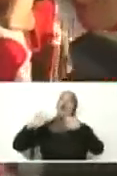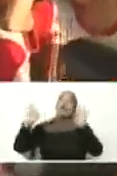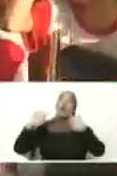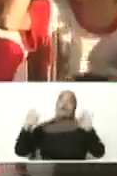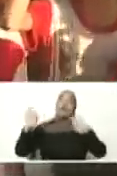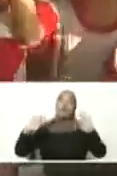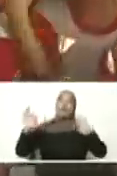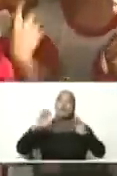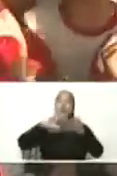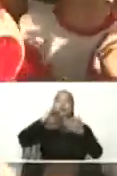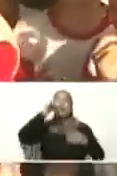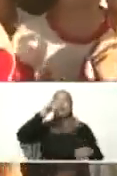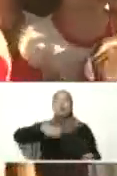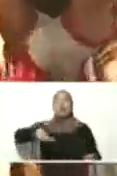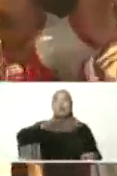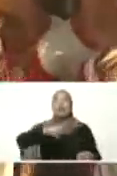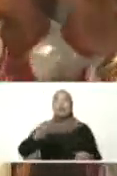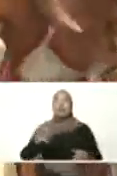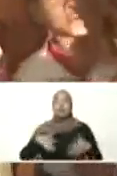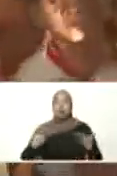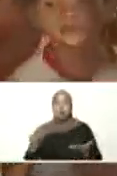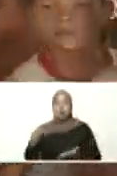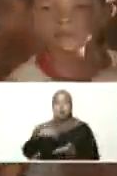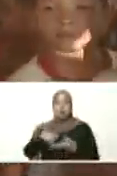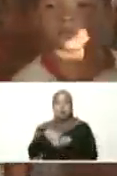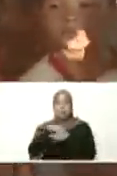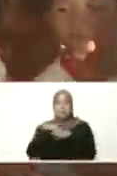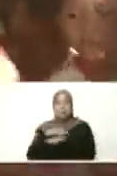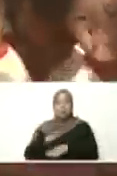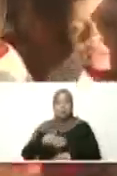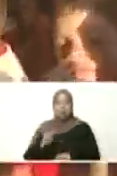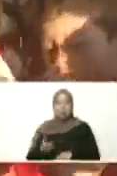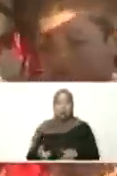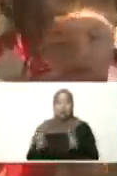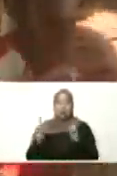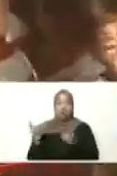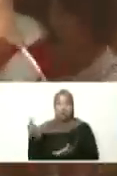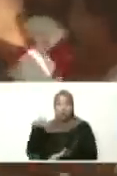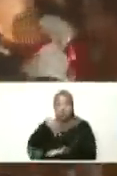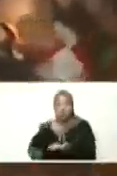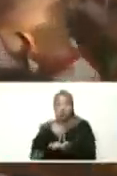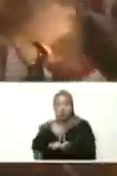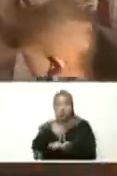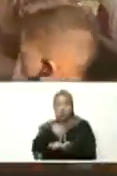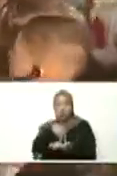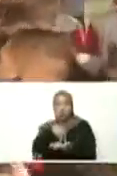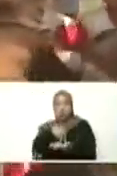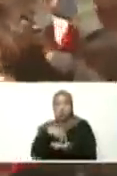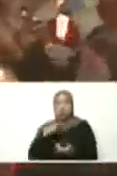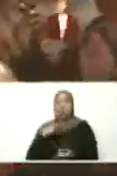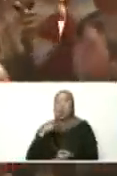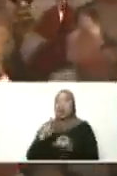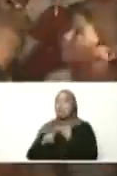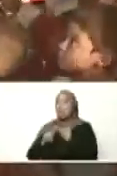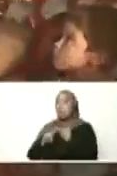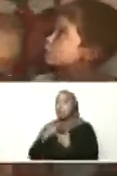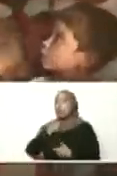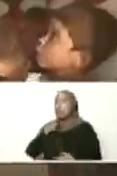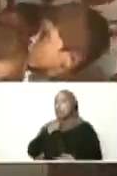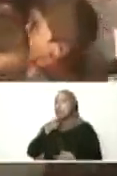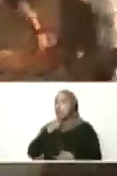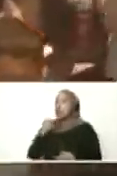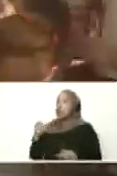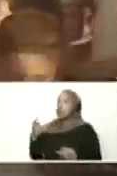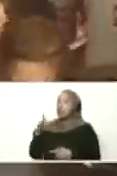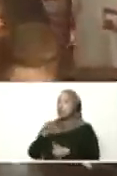¡Comuna! Bueno, déjeme pararme entonces, pues, con su permiso. Asilita, ¿qué te parece? Qué hermoso, ¿verdad? ¿Qué